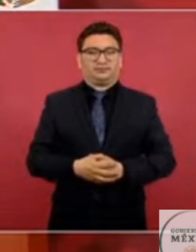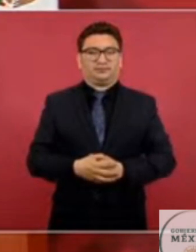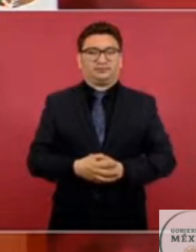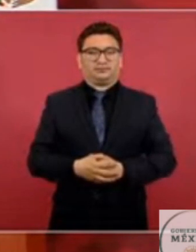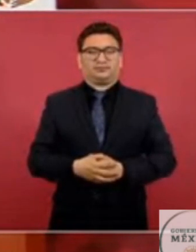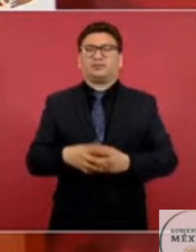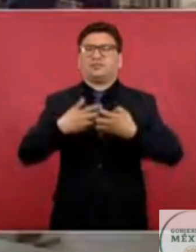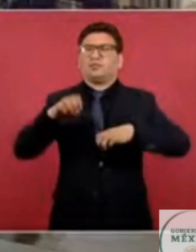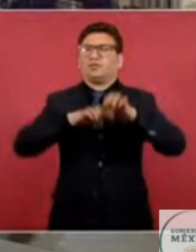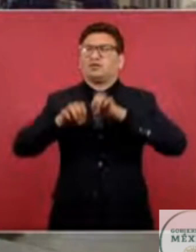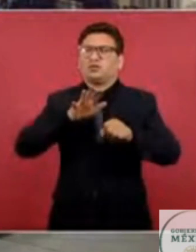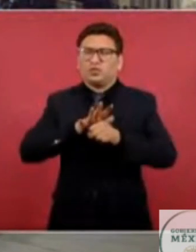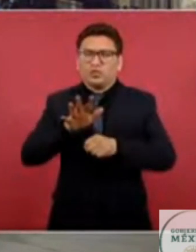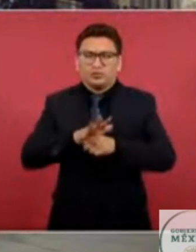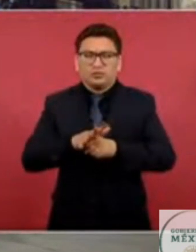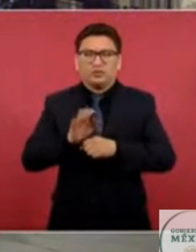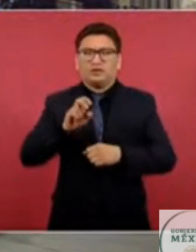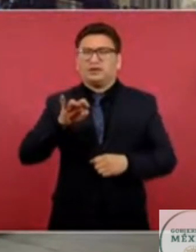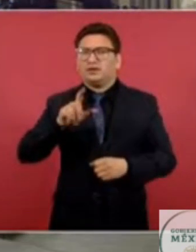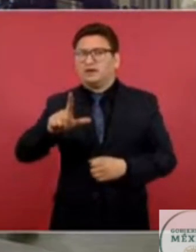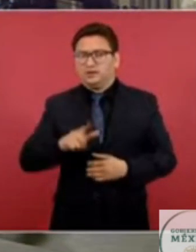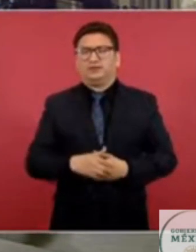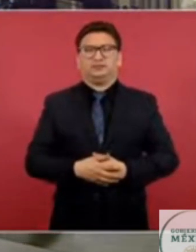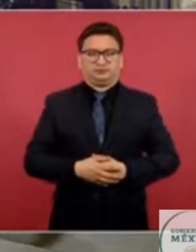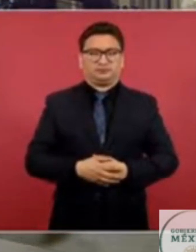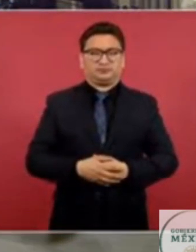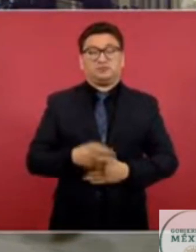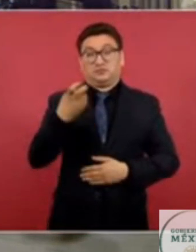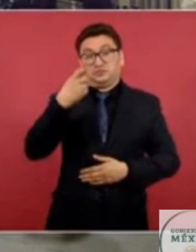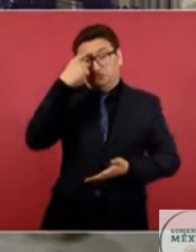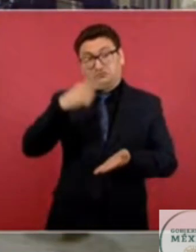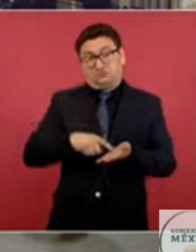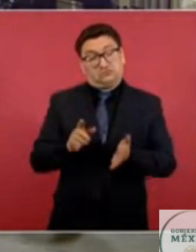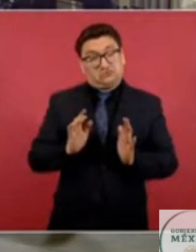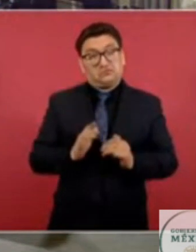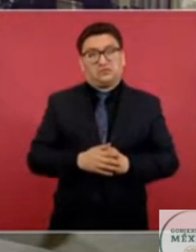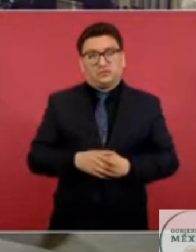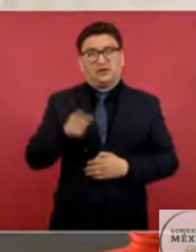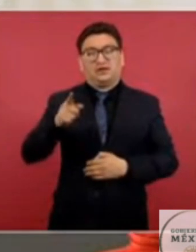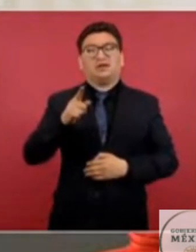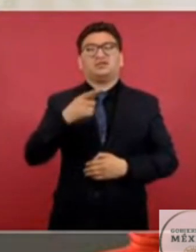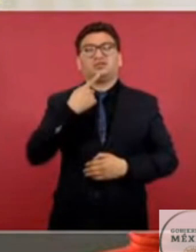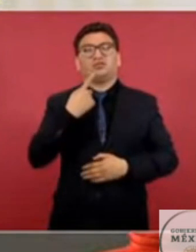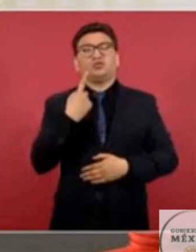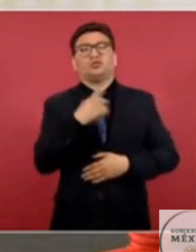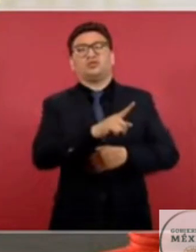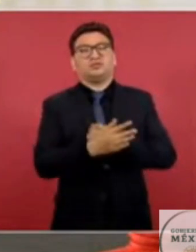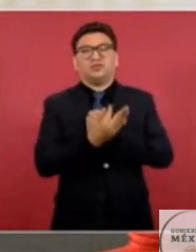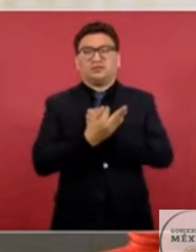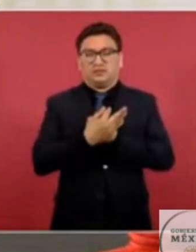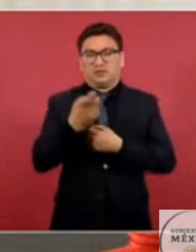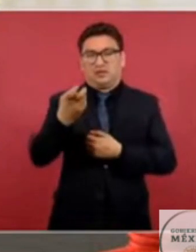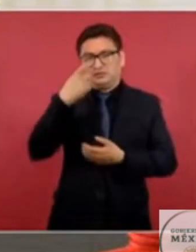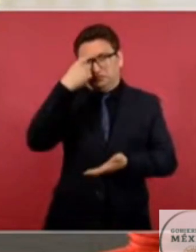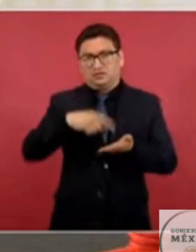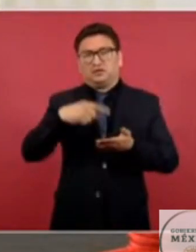¿Qué empresa es? En él. Yo creo que es la que presentó el amparo